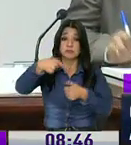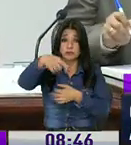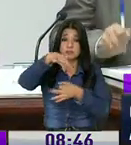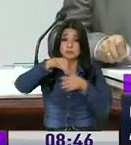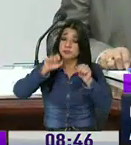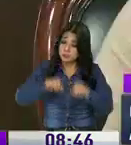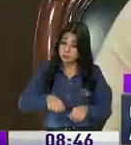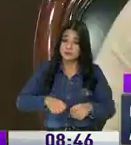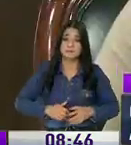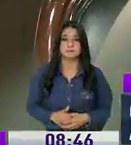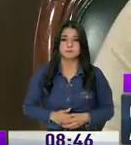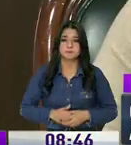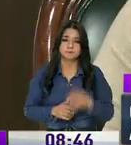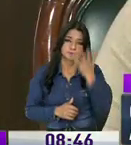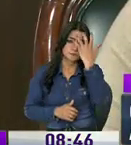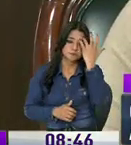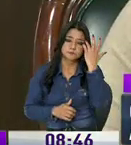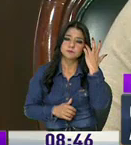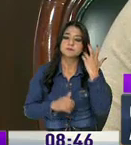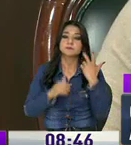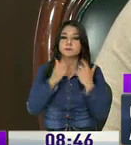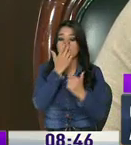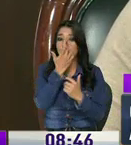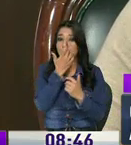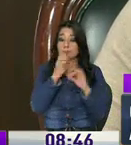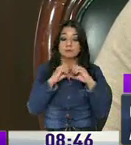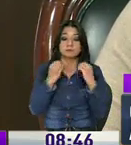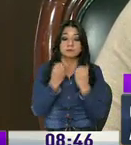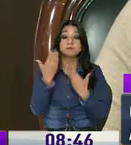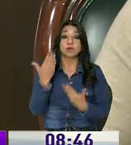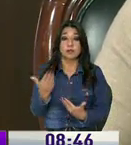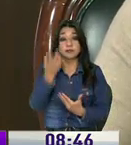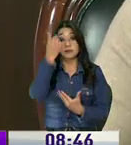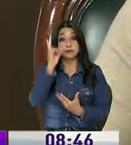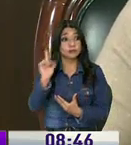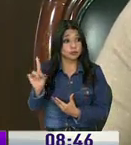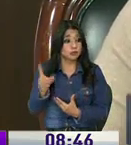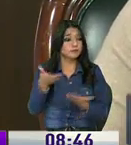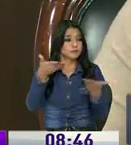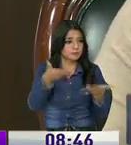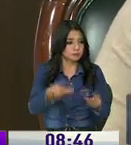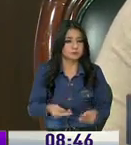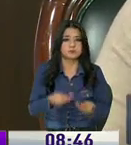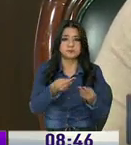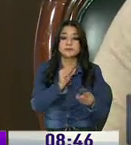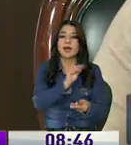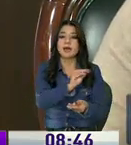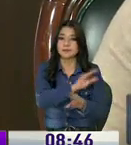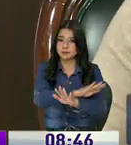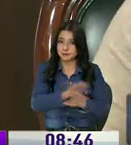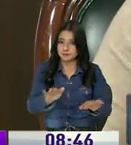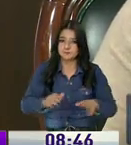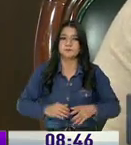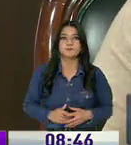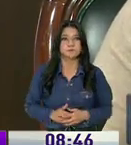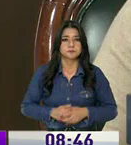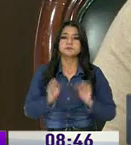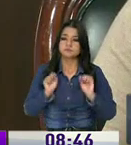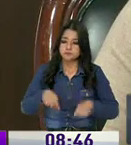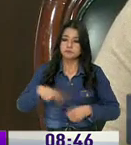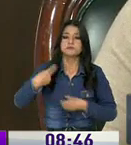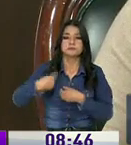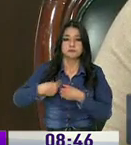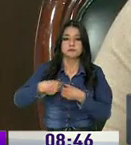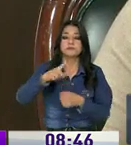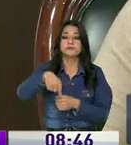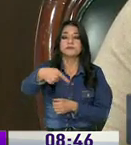próximas elecciones. Las organizaciones políticas, al recibir esta resolución, la notificación de esta resolución, pueden participar